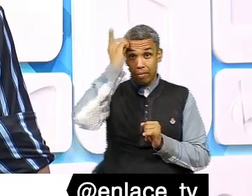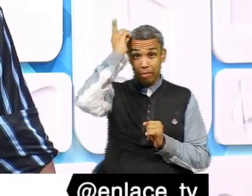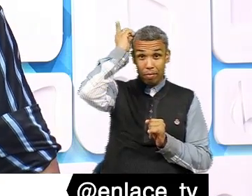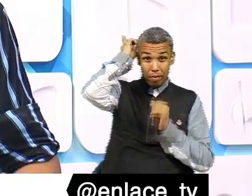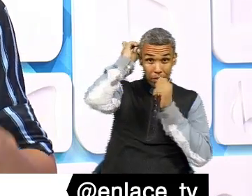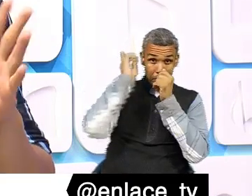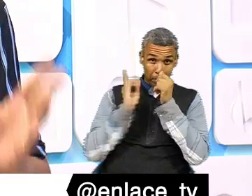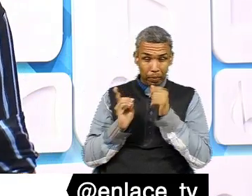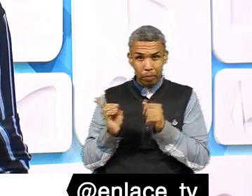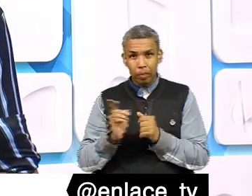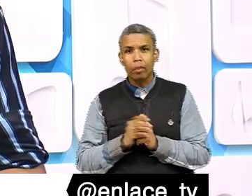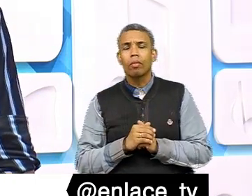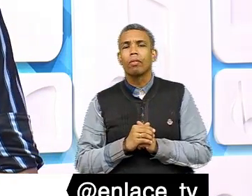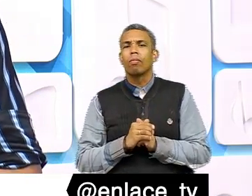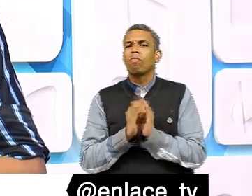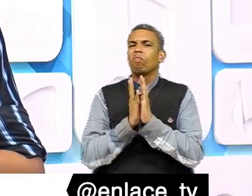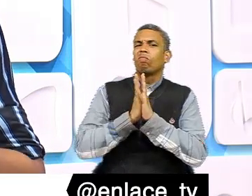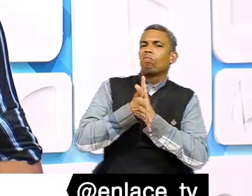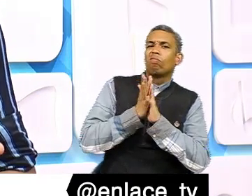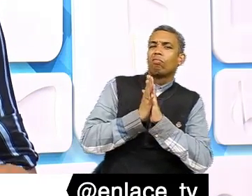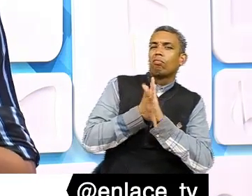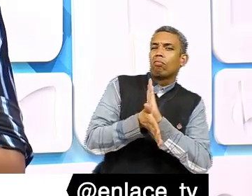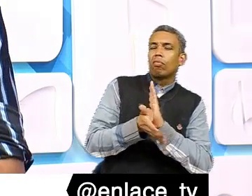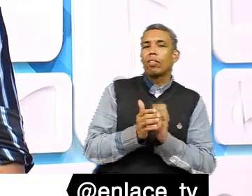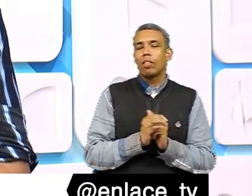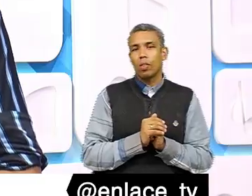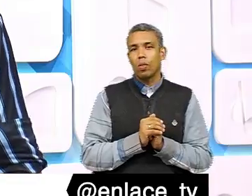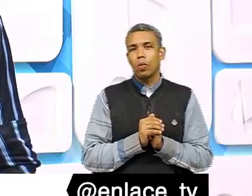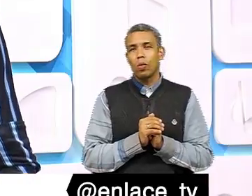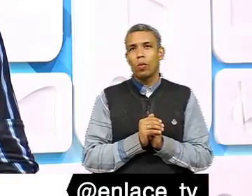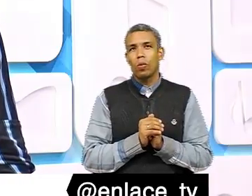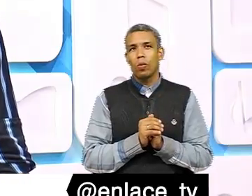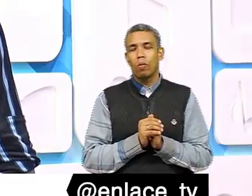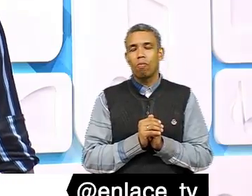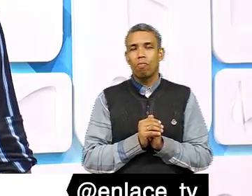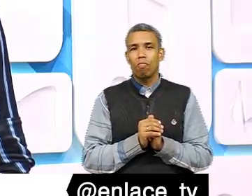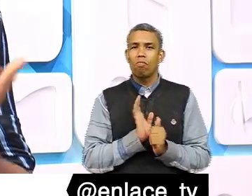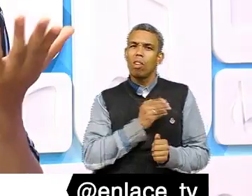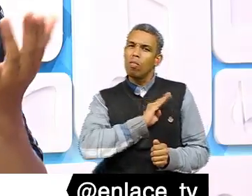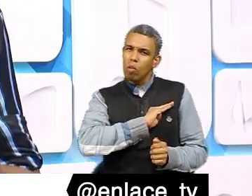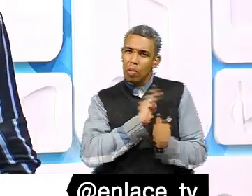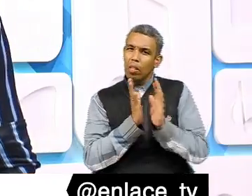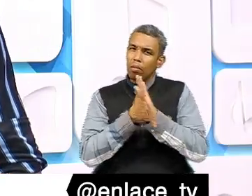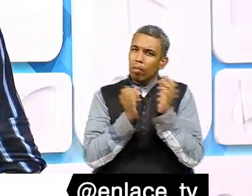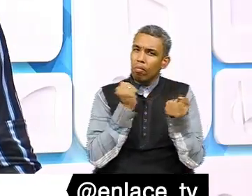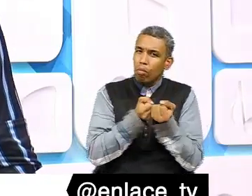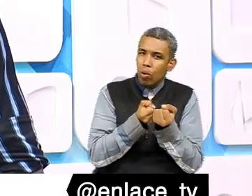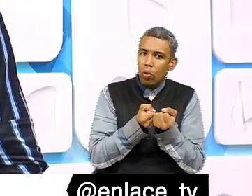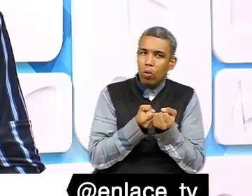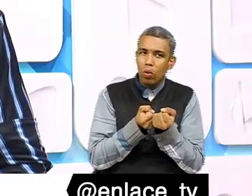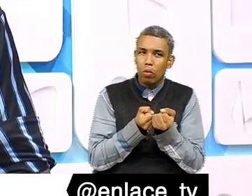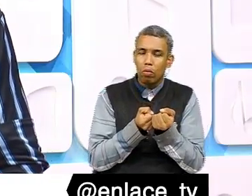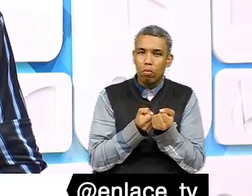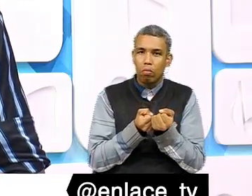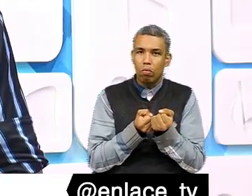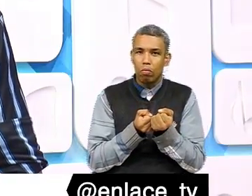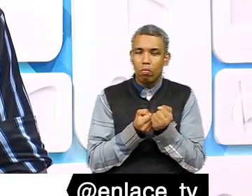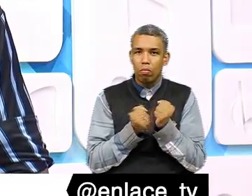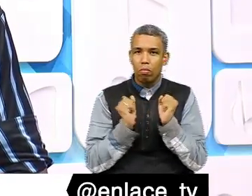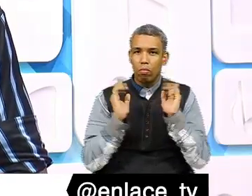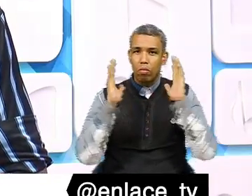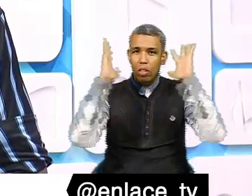Echeverry Serrano, se pronunció con respecto al apoyo realizado desde la alcaldía municipal a las fiestas de la Virgen del Carmen.